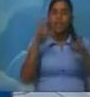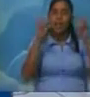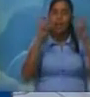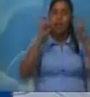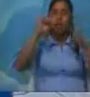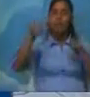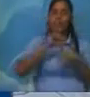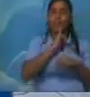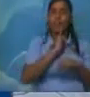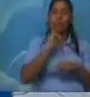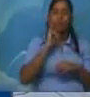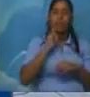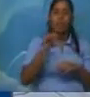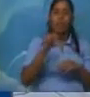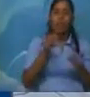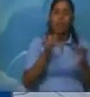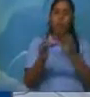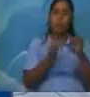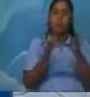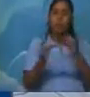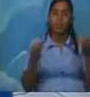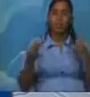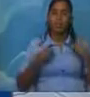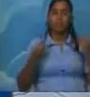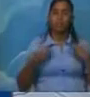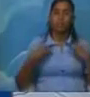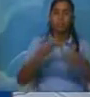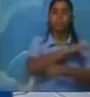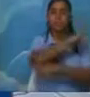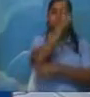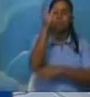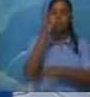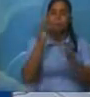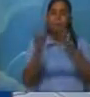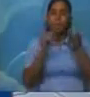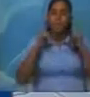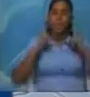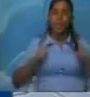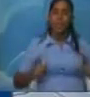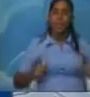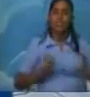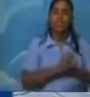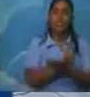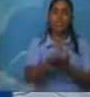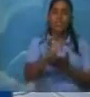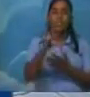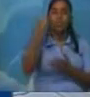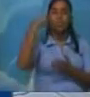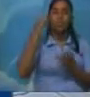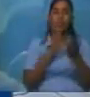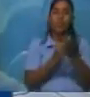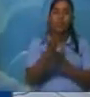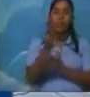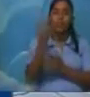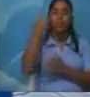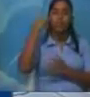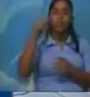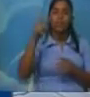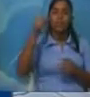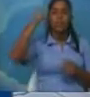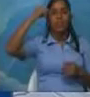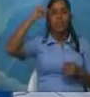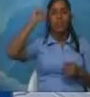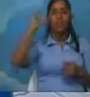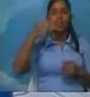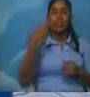Jerusalén a prepar ad moradas celestiales ha preparado un descanso eterno para los fieles para los que recuerdan